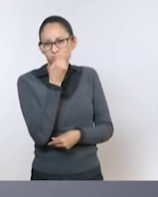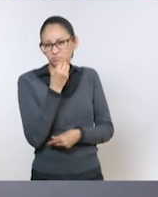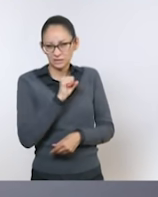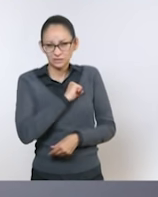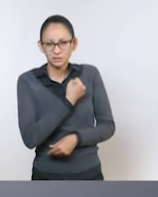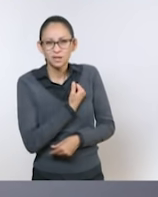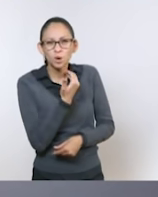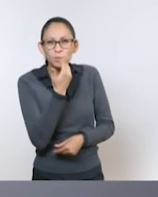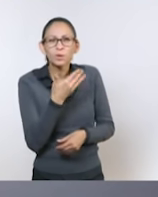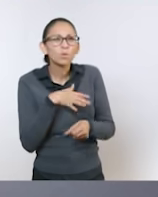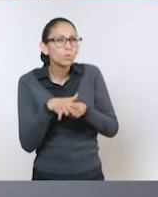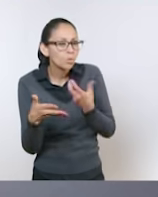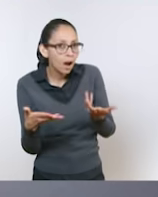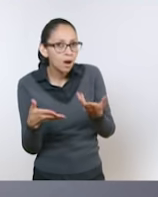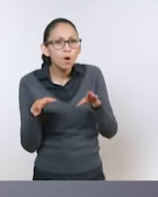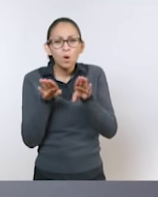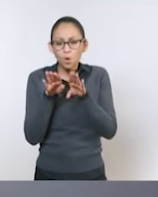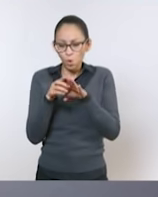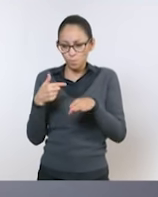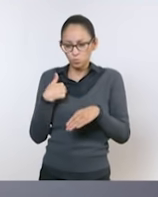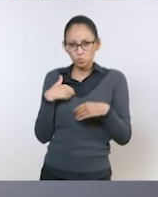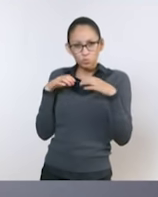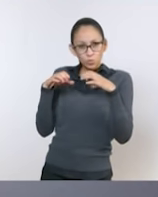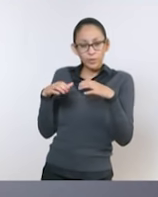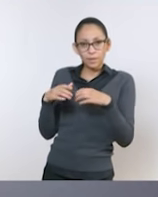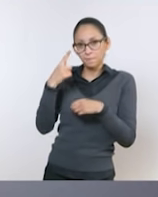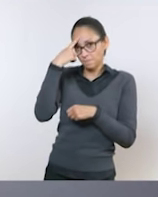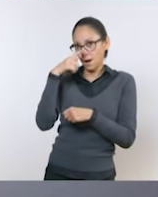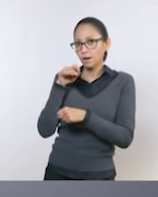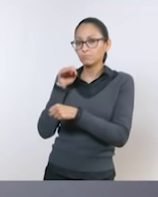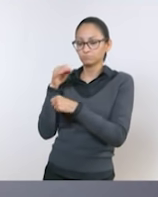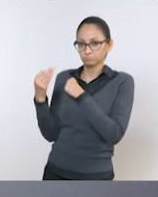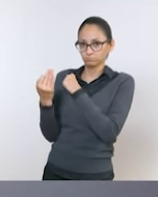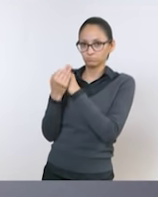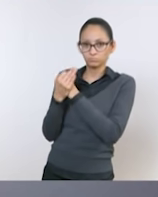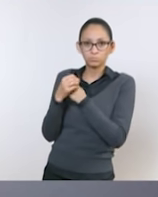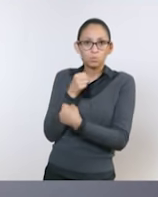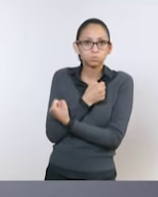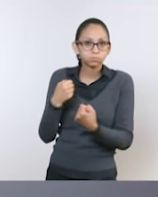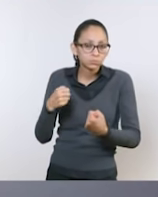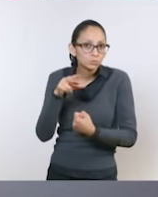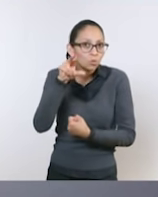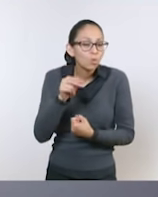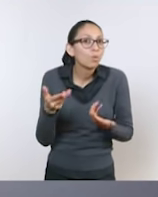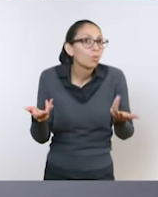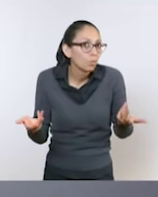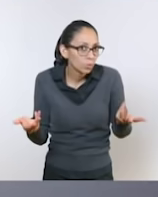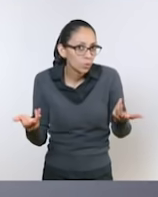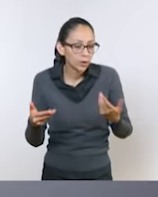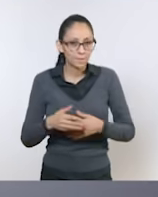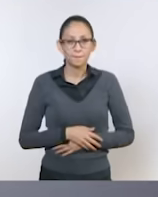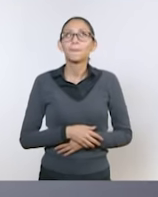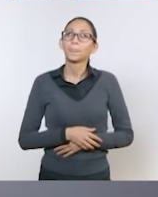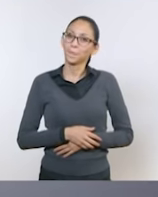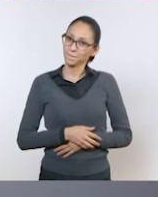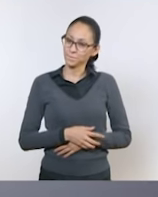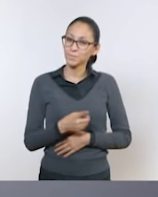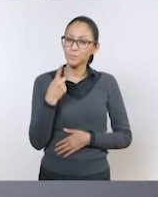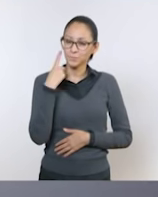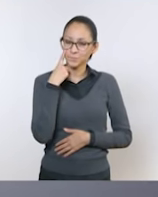para estar sanos? ¿Y cómo debemos cuidarnos para prevenir enfermedades como la obesidad?